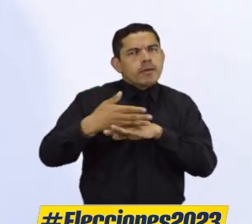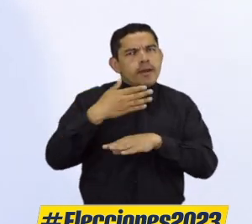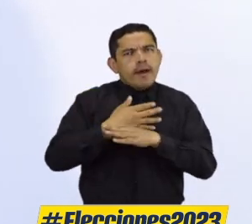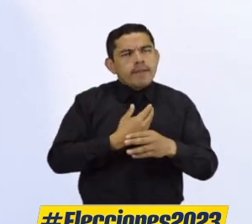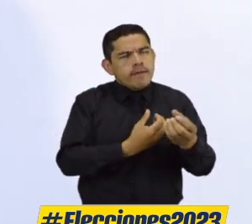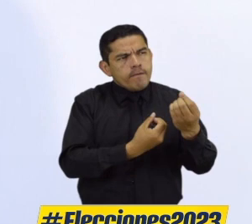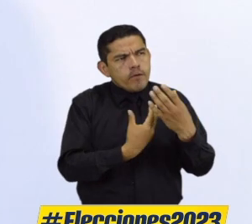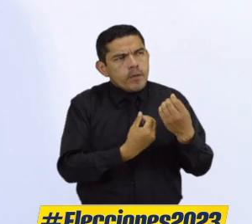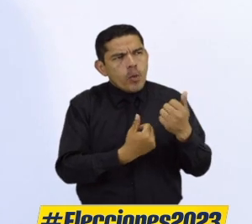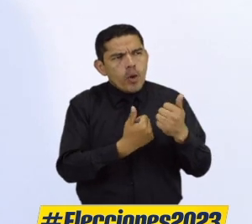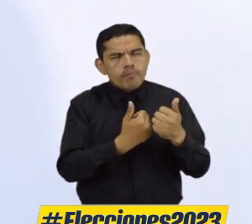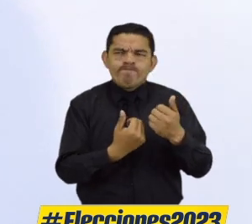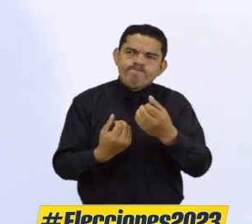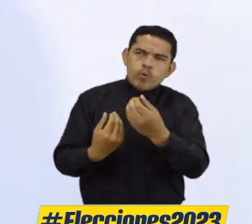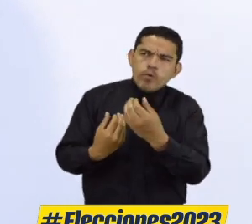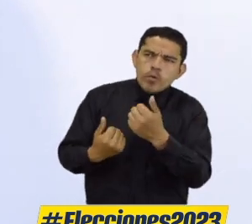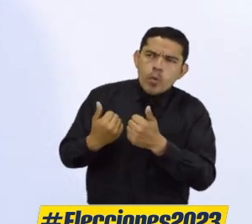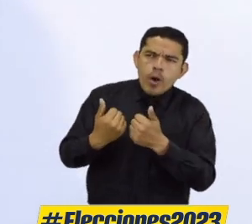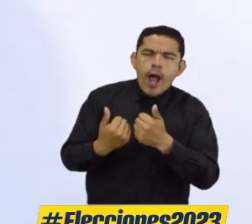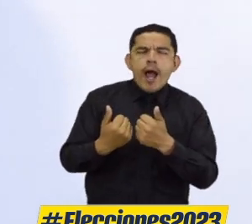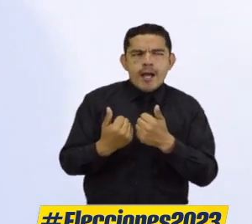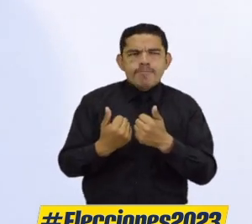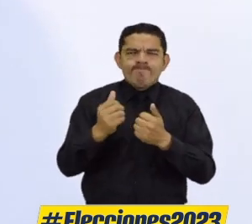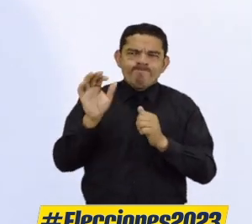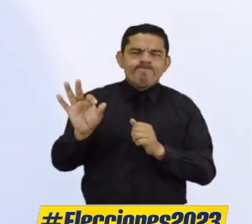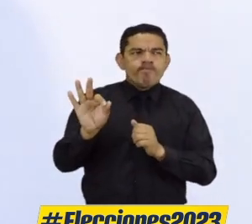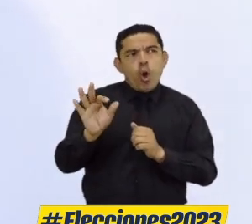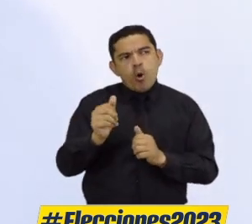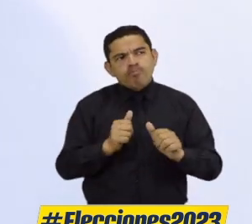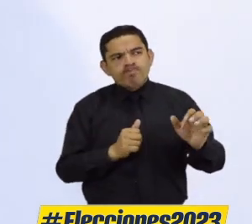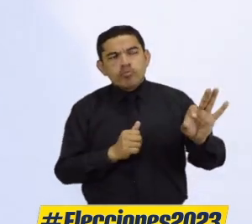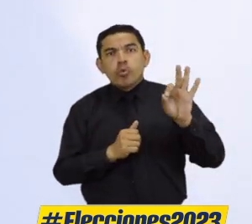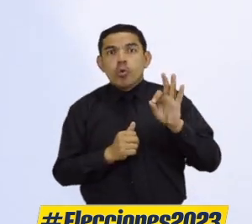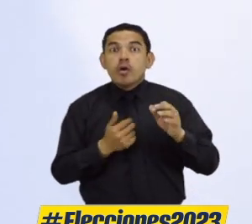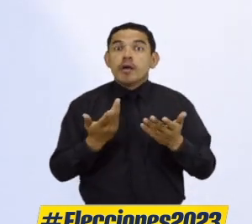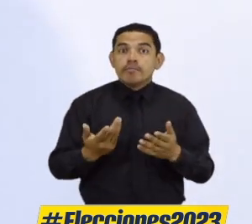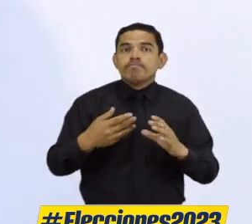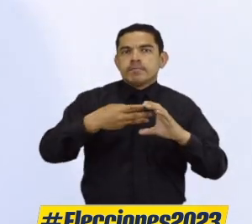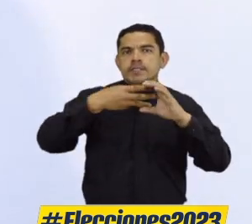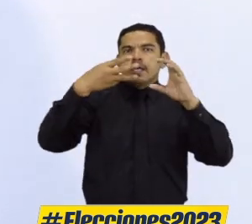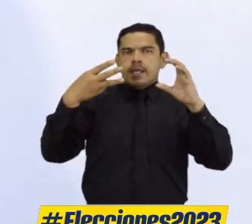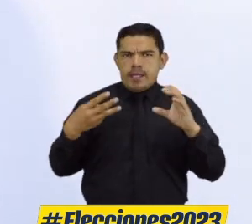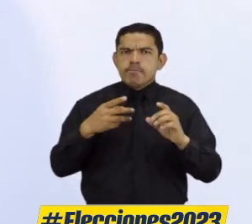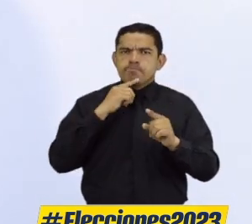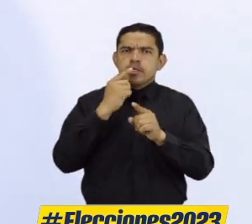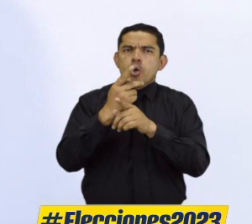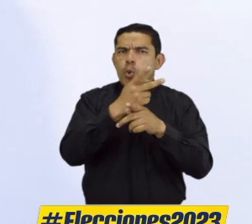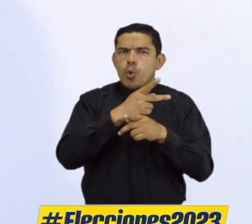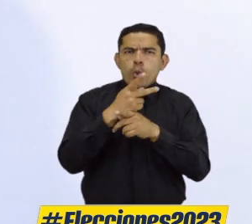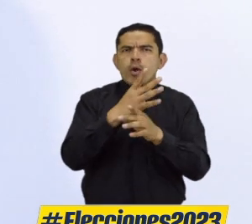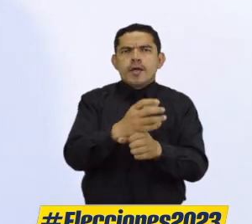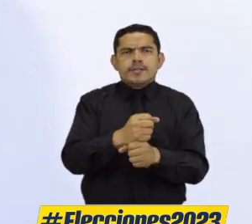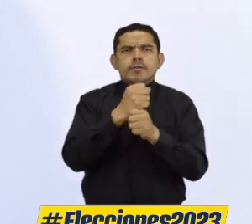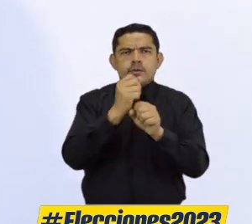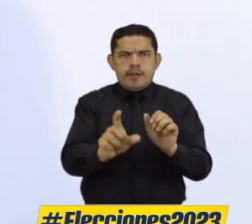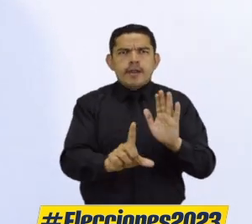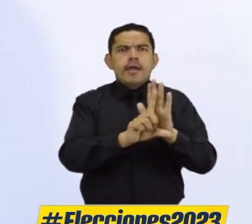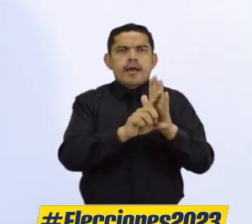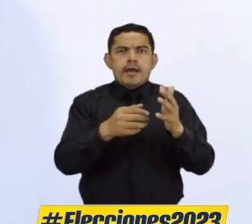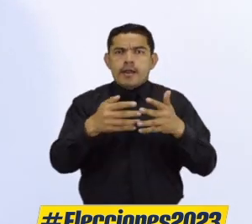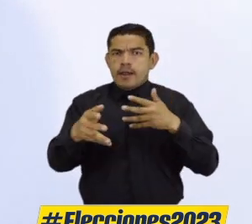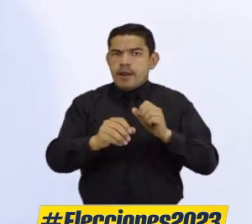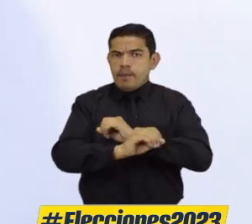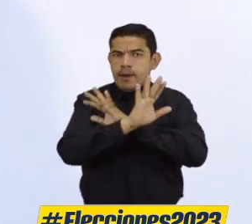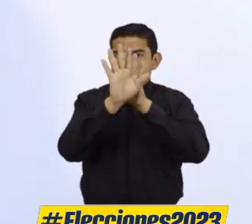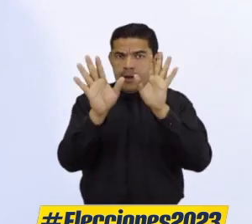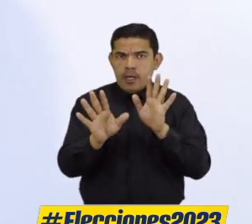a quienes dirijan el país desde este espacio. El Consejo Nacional, por su parte, garantiza seguridad jurídica,